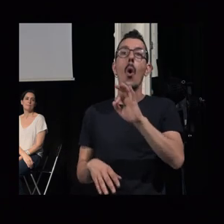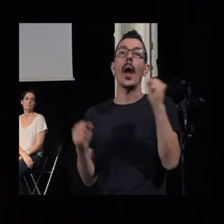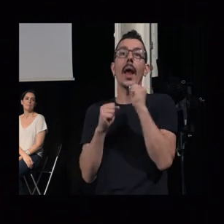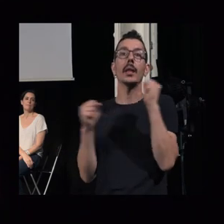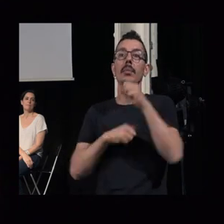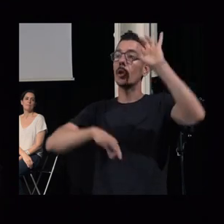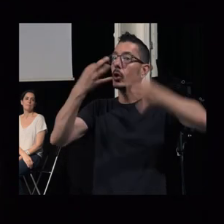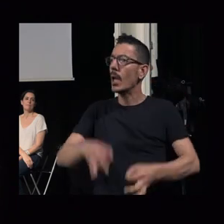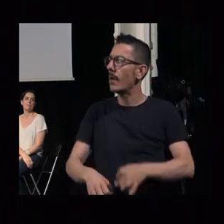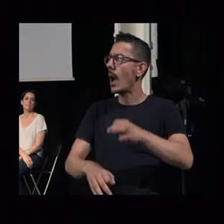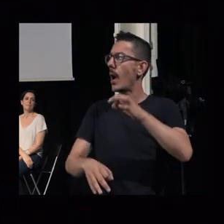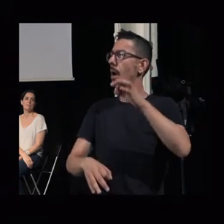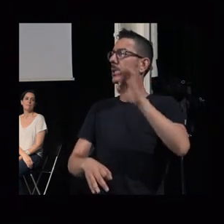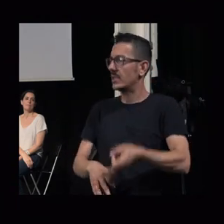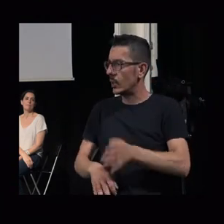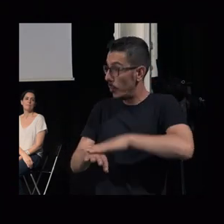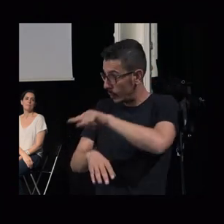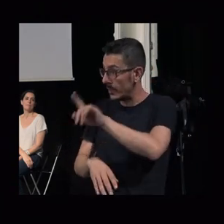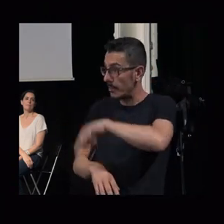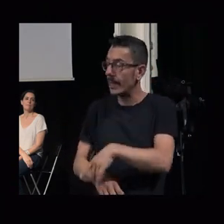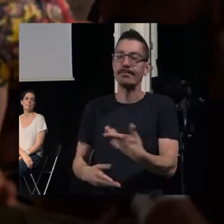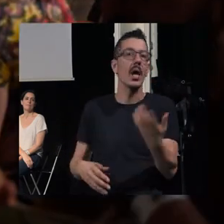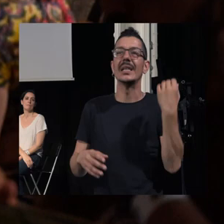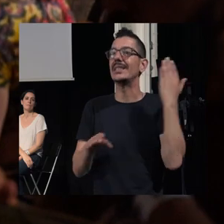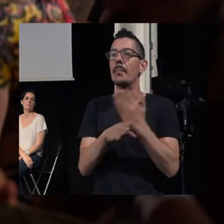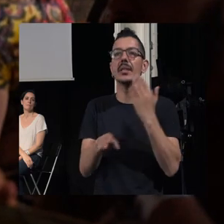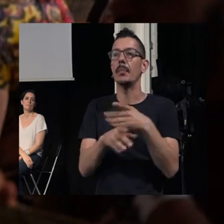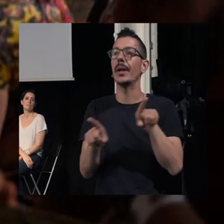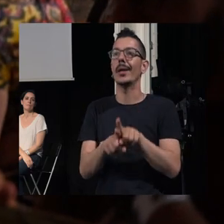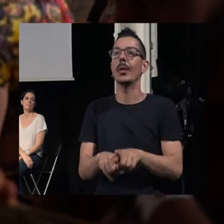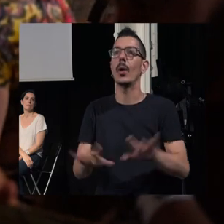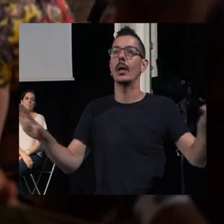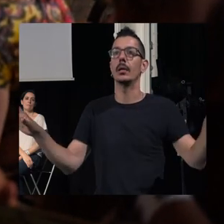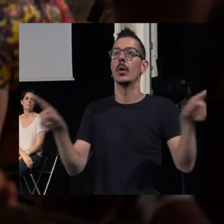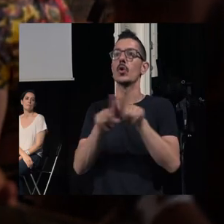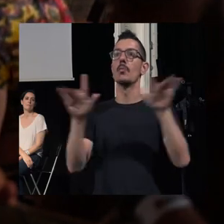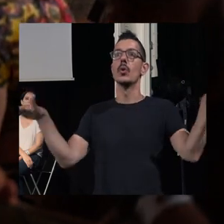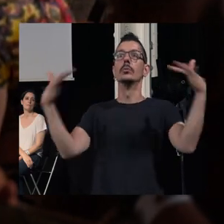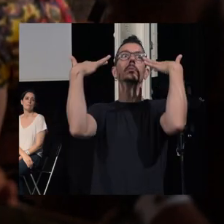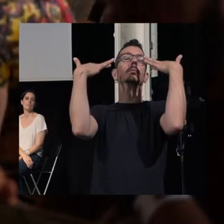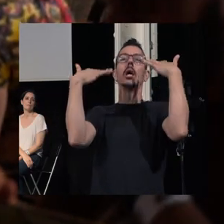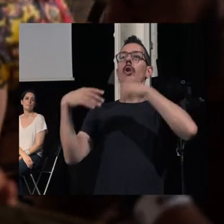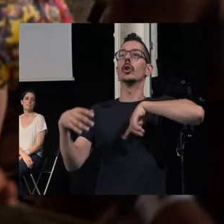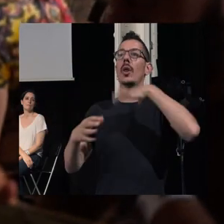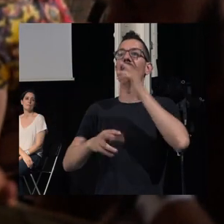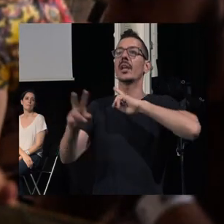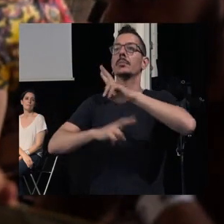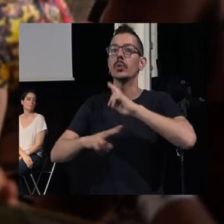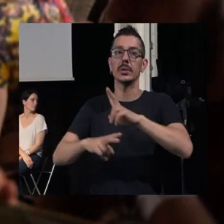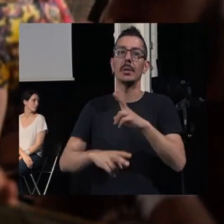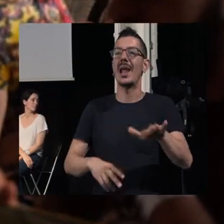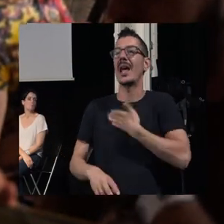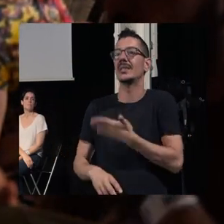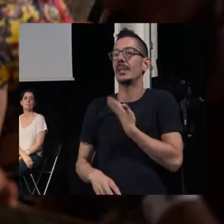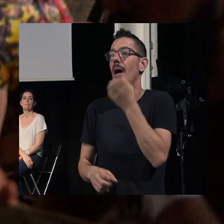tenemos la culpa de todo. Bueno, creo que desde ahí lo habéis dicho y lo habéis dicho muy bien. Lástima que no esté ahí una